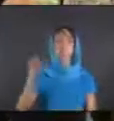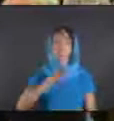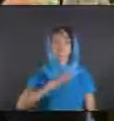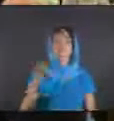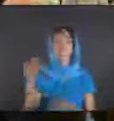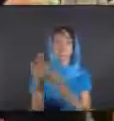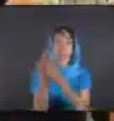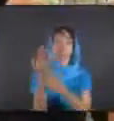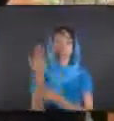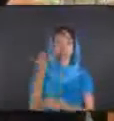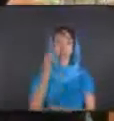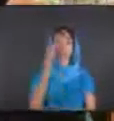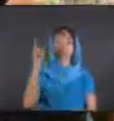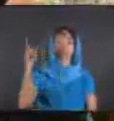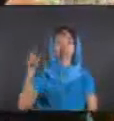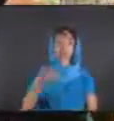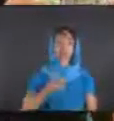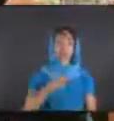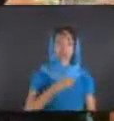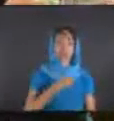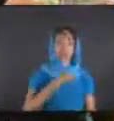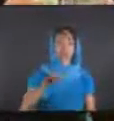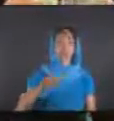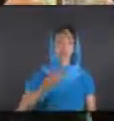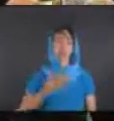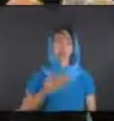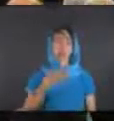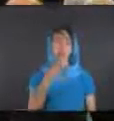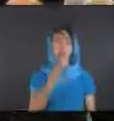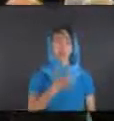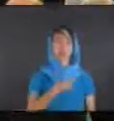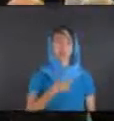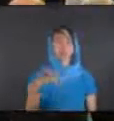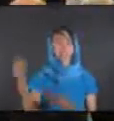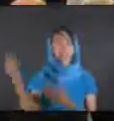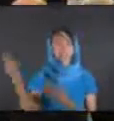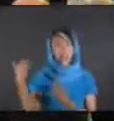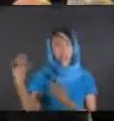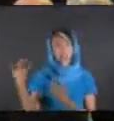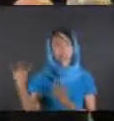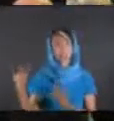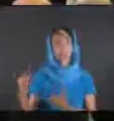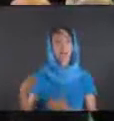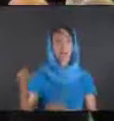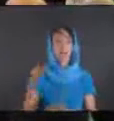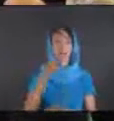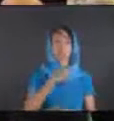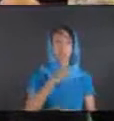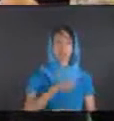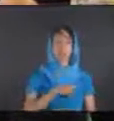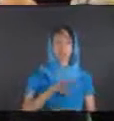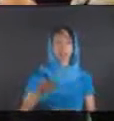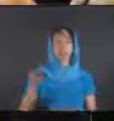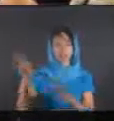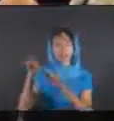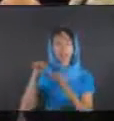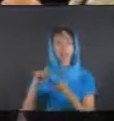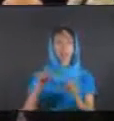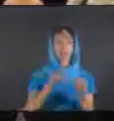superabundante, porque si no, se puede dañar el árbol. Se lo van a tener que podar para que dé más